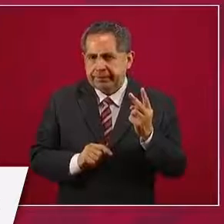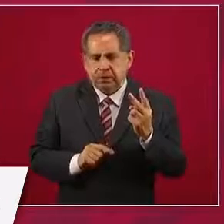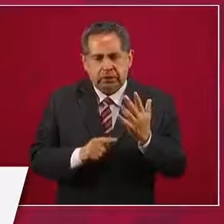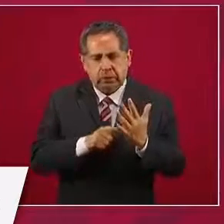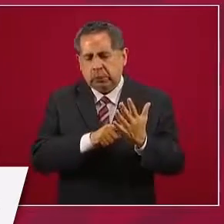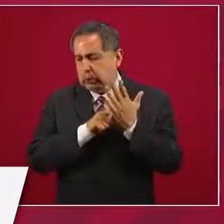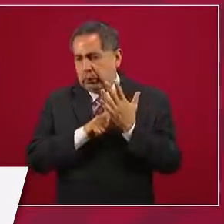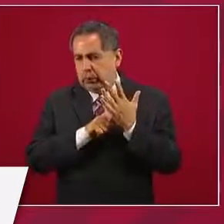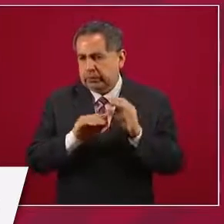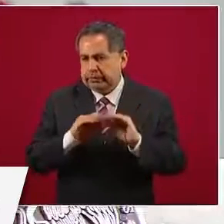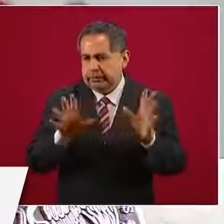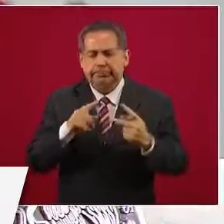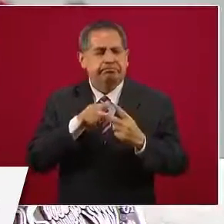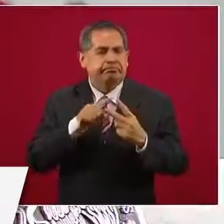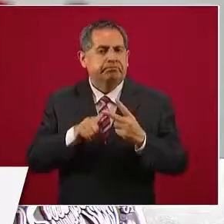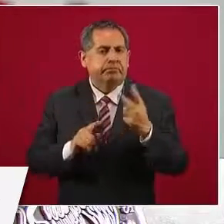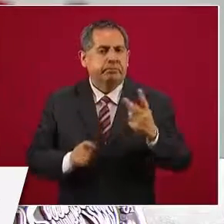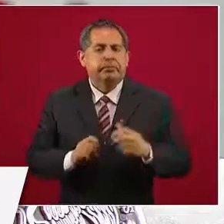emblemáticos